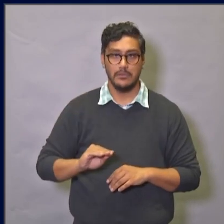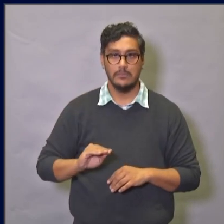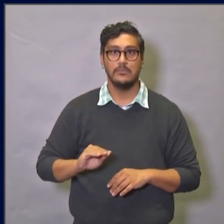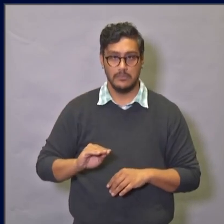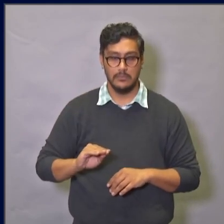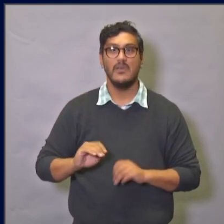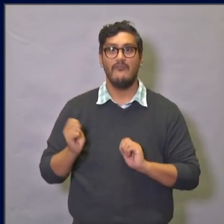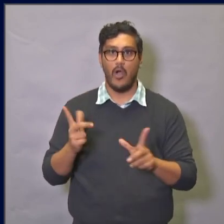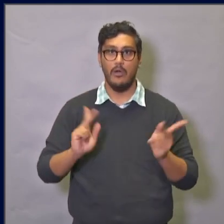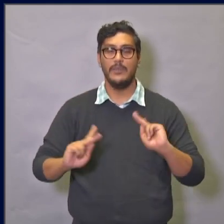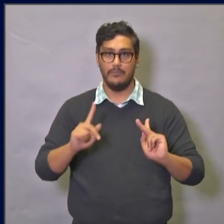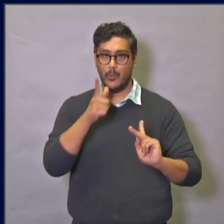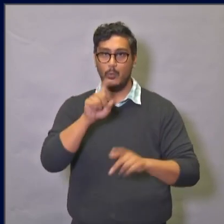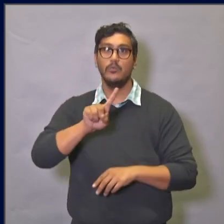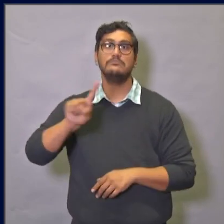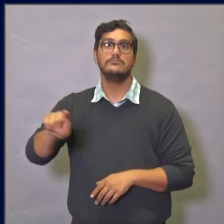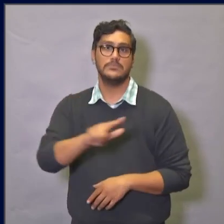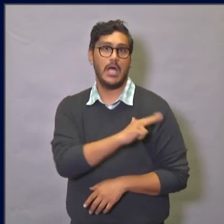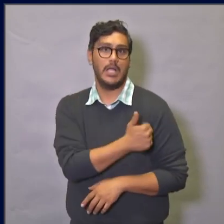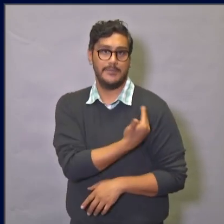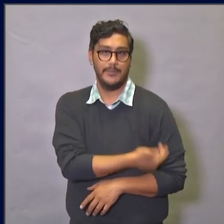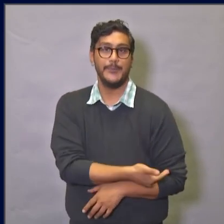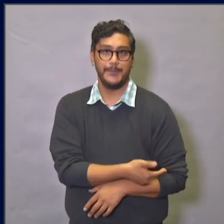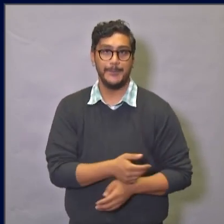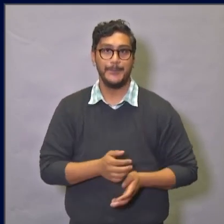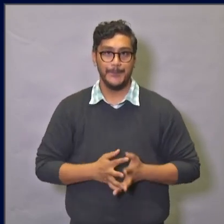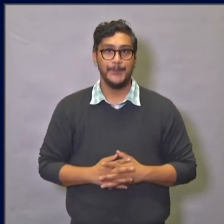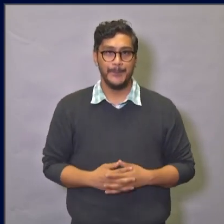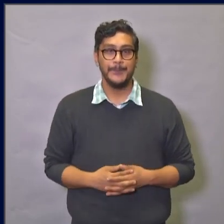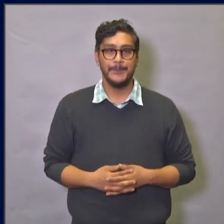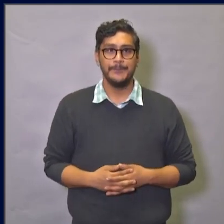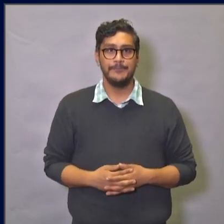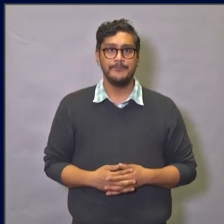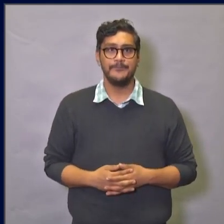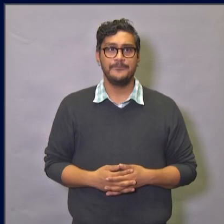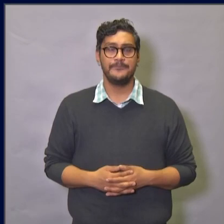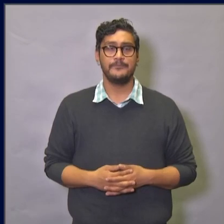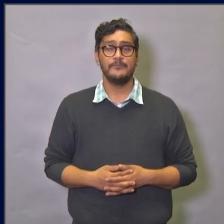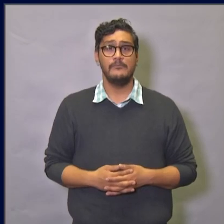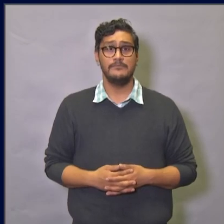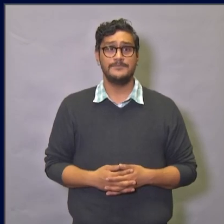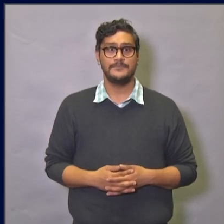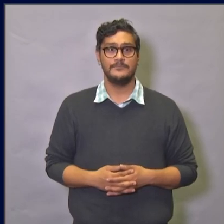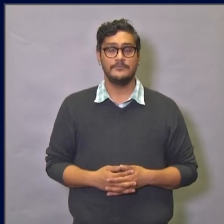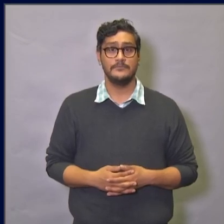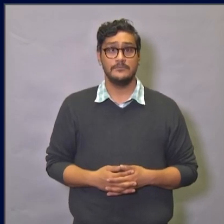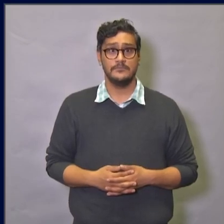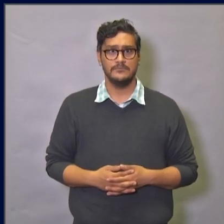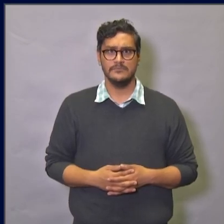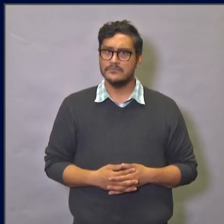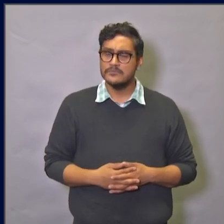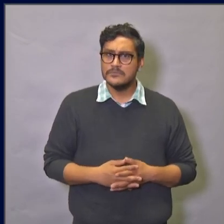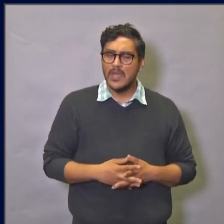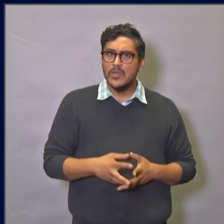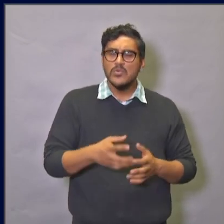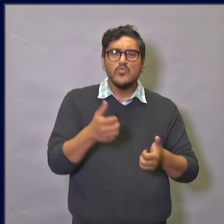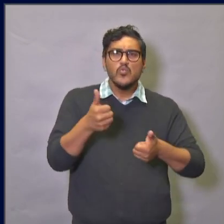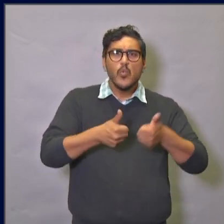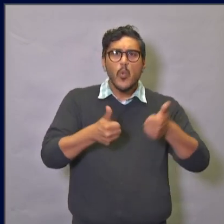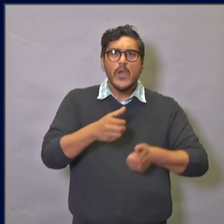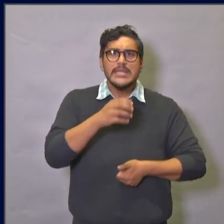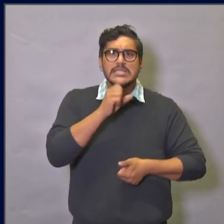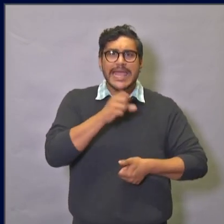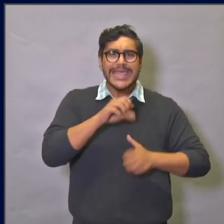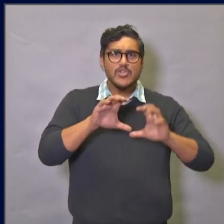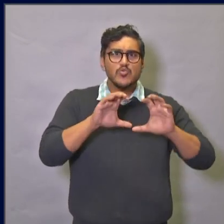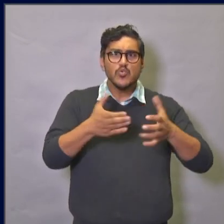todas las personas hospitalizadas. El grupo de edad con el aumento más significativo de